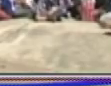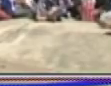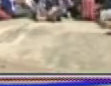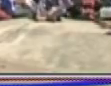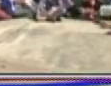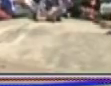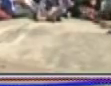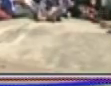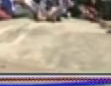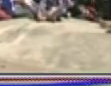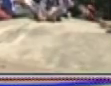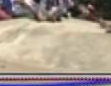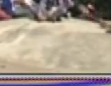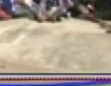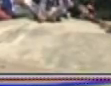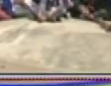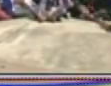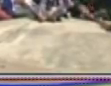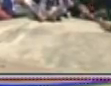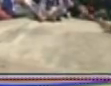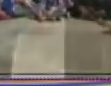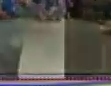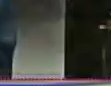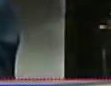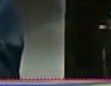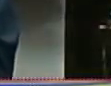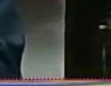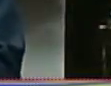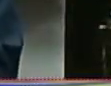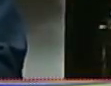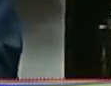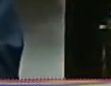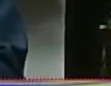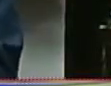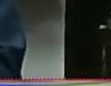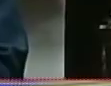Navidad. ¡Feliz Navidad, Venezuela!